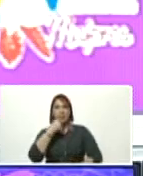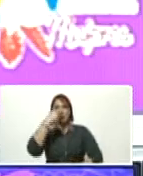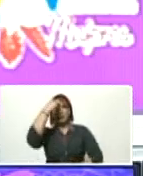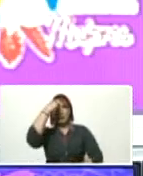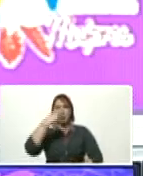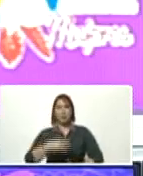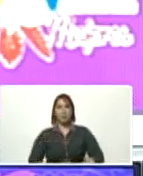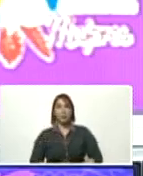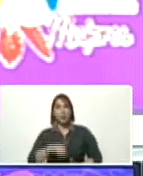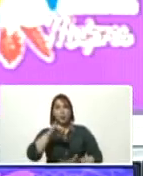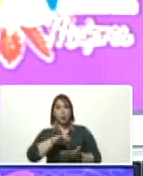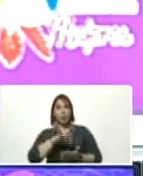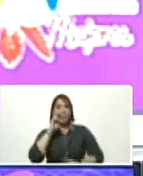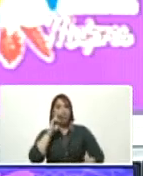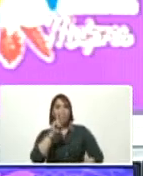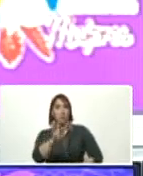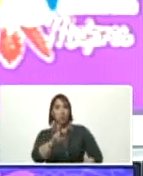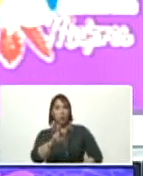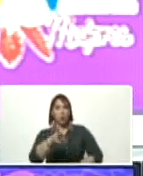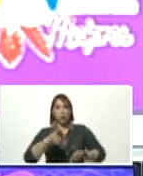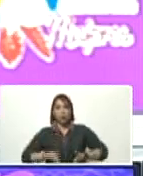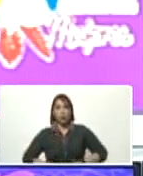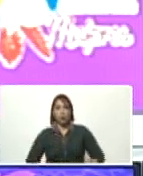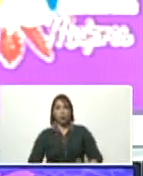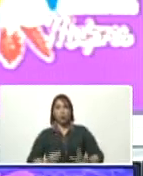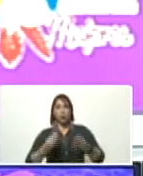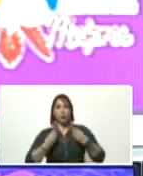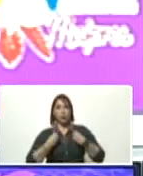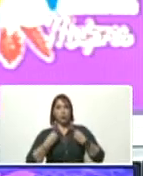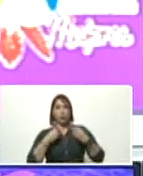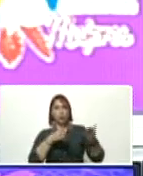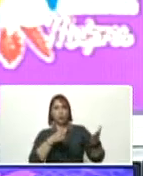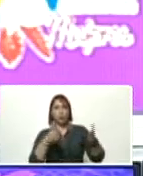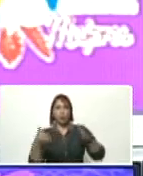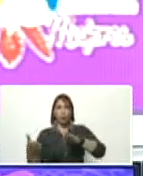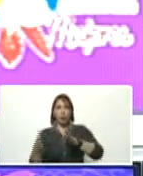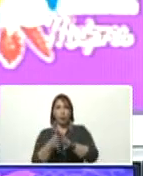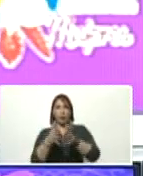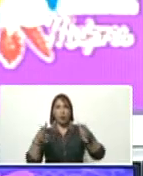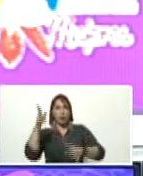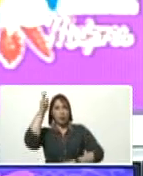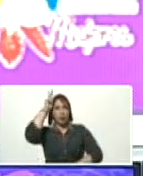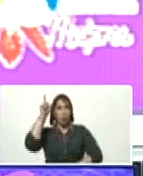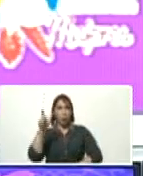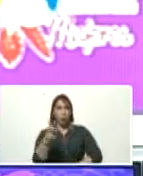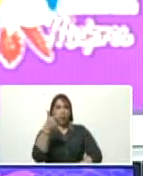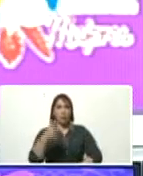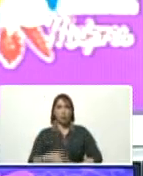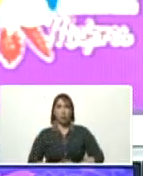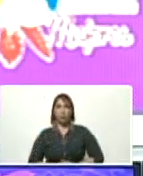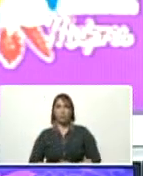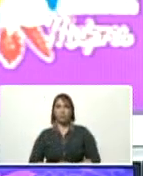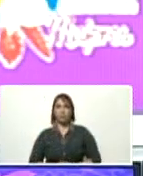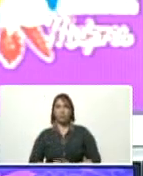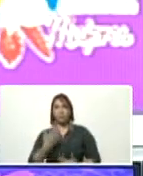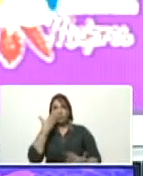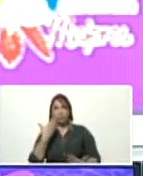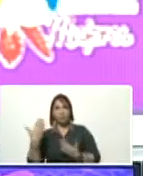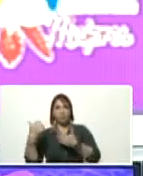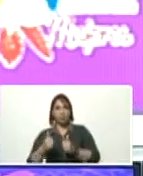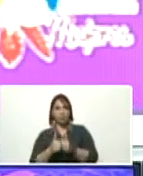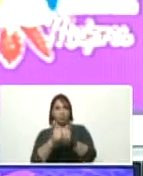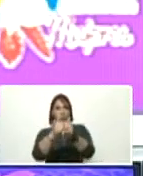la ciudad que vio nacer, vivir y morir al gran cacique Guaycaipuro. Vamos a acompañar